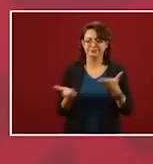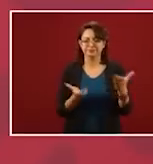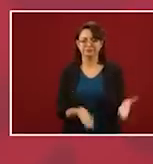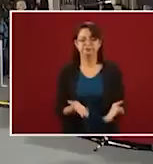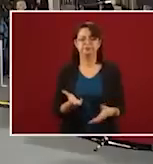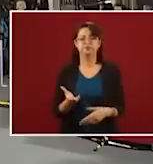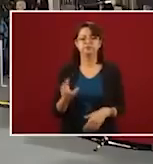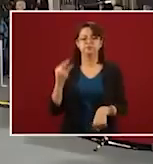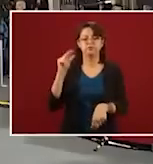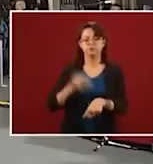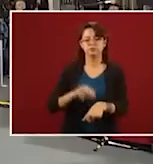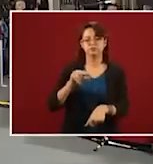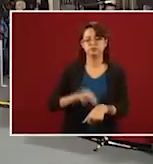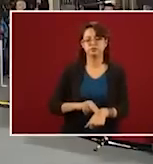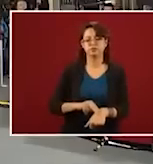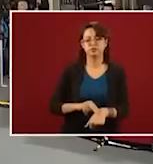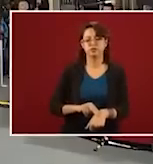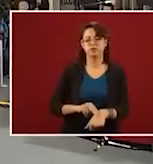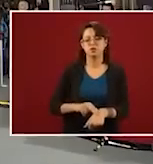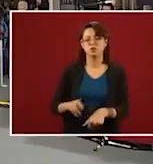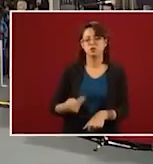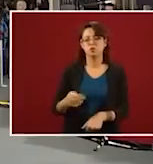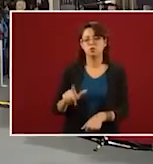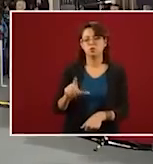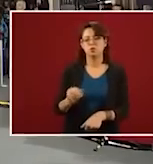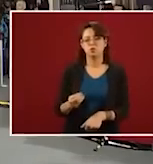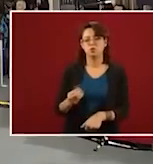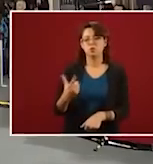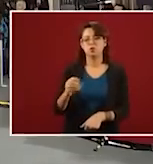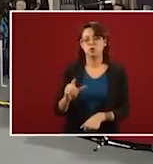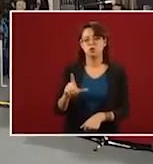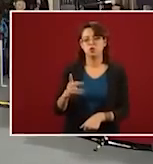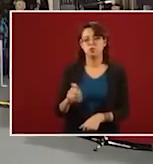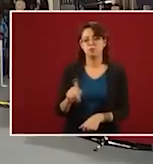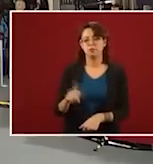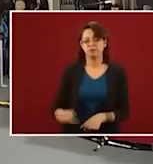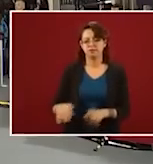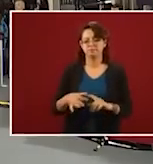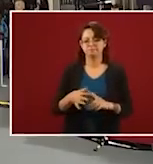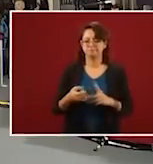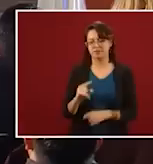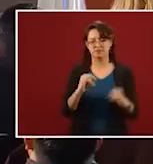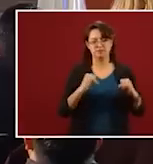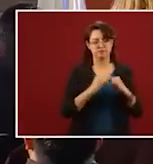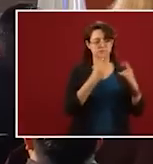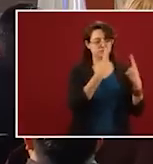doctor Hugo López-Gatell que introduzca.